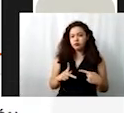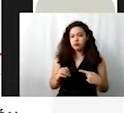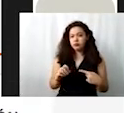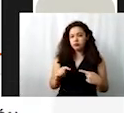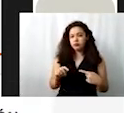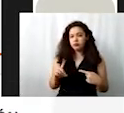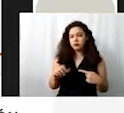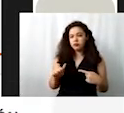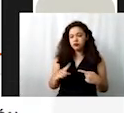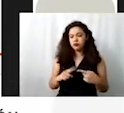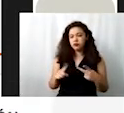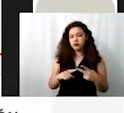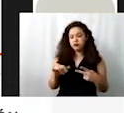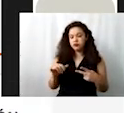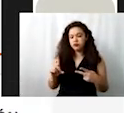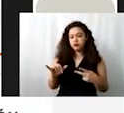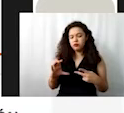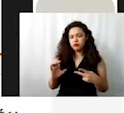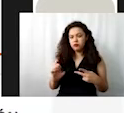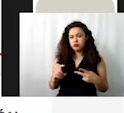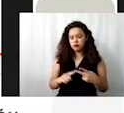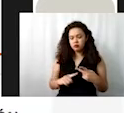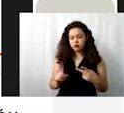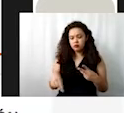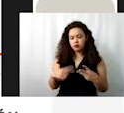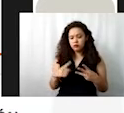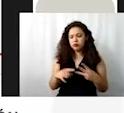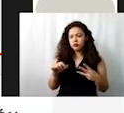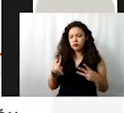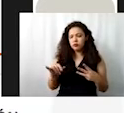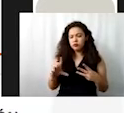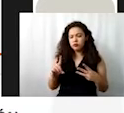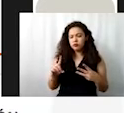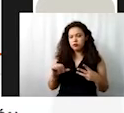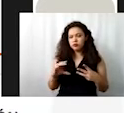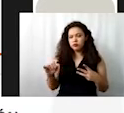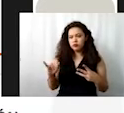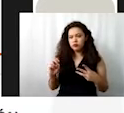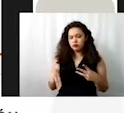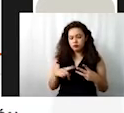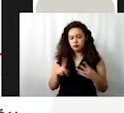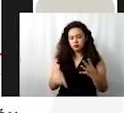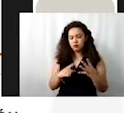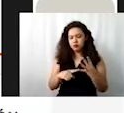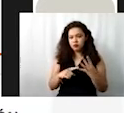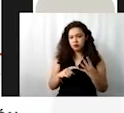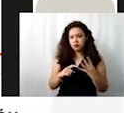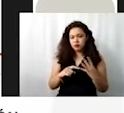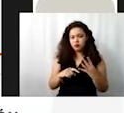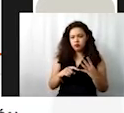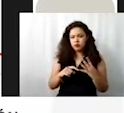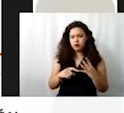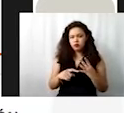El índice. El índice, luego. La introducción. Introducción, luego. Los